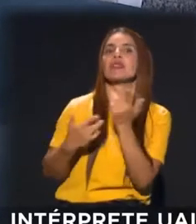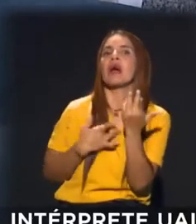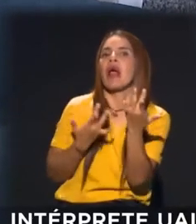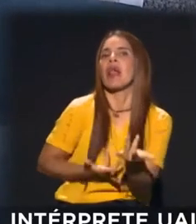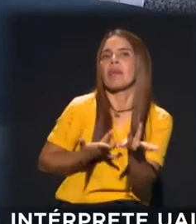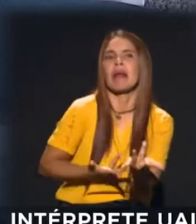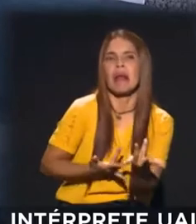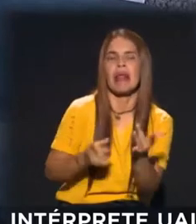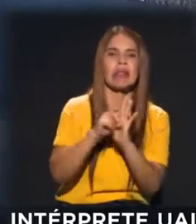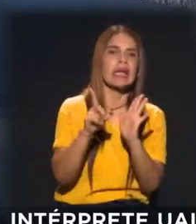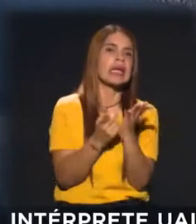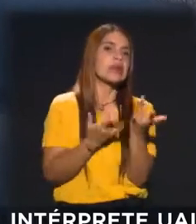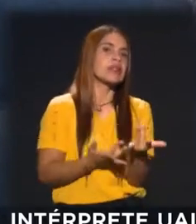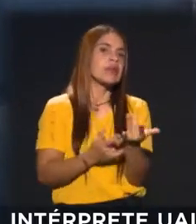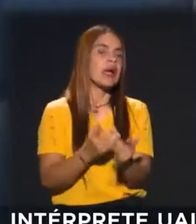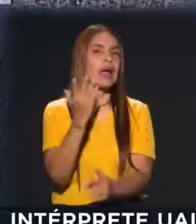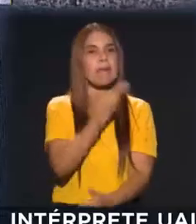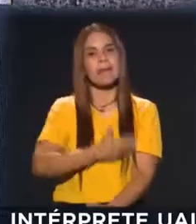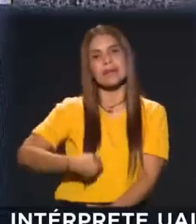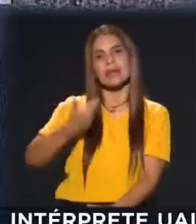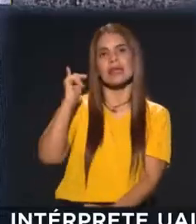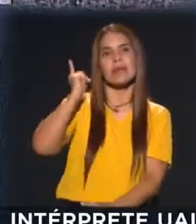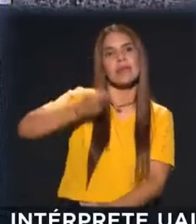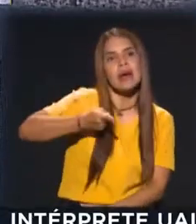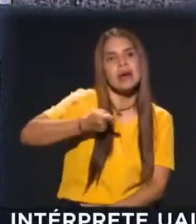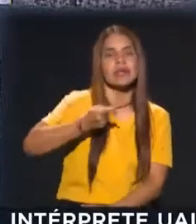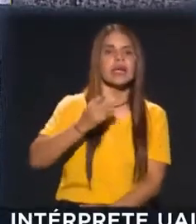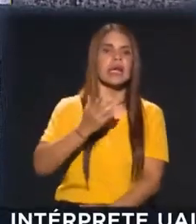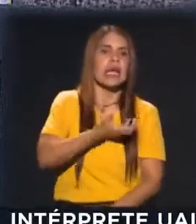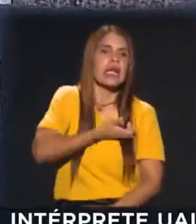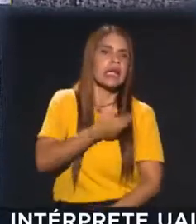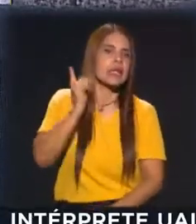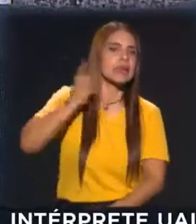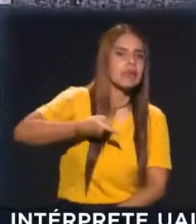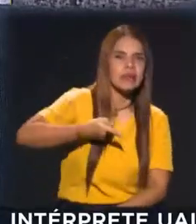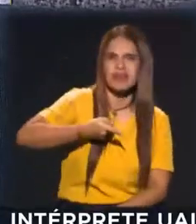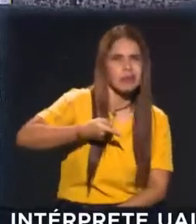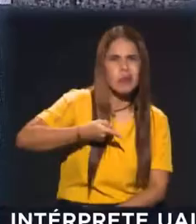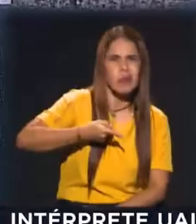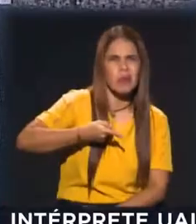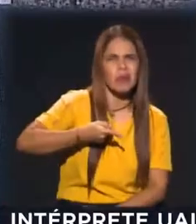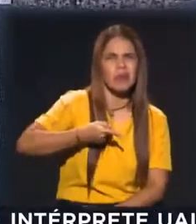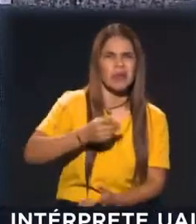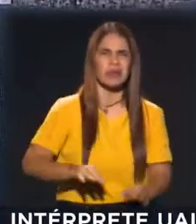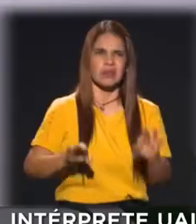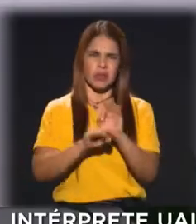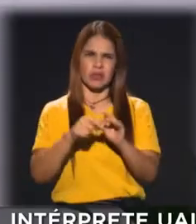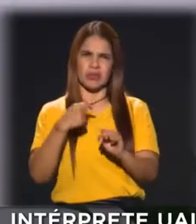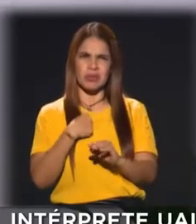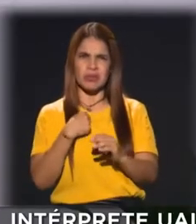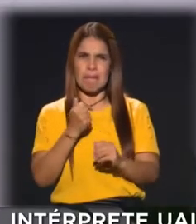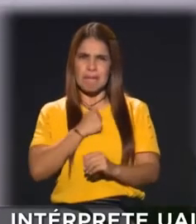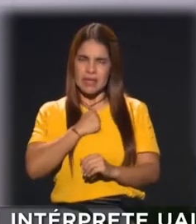decreto, porque hable un presidente, porque hable un alcalde o porque hable un secretario, no va a ocurrir de esa forma por mejores intenciones que